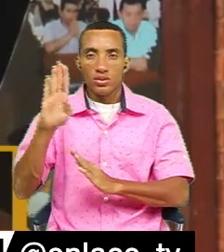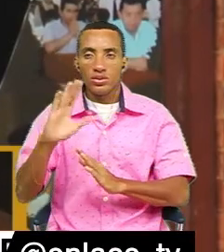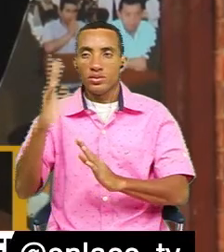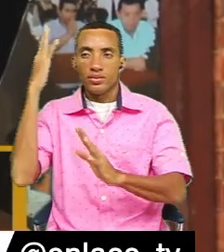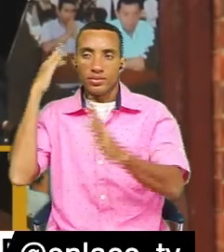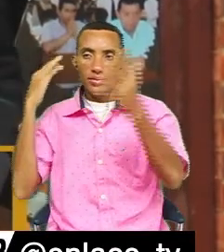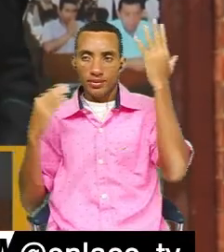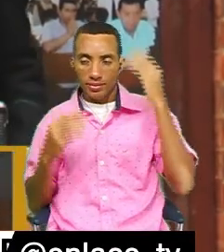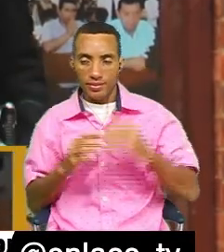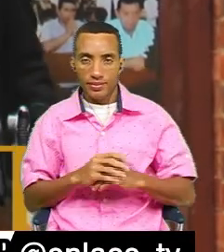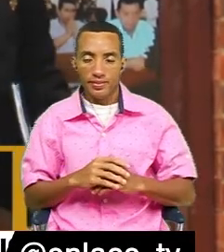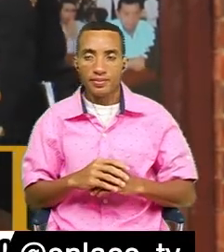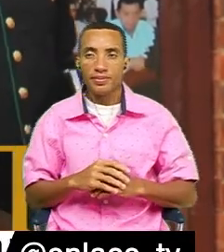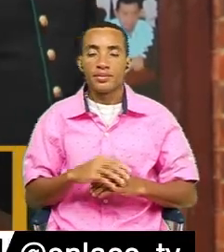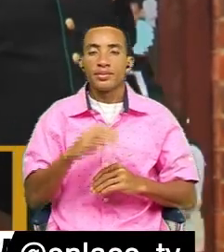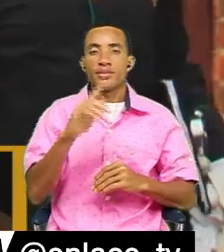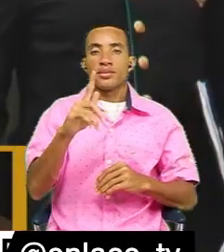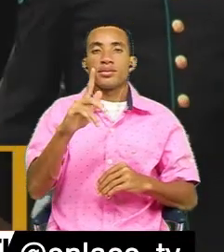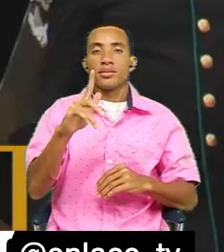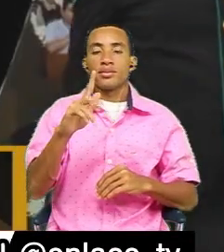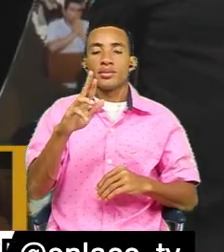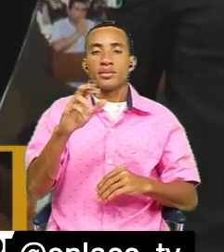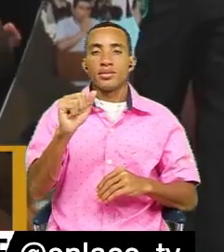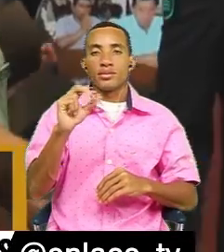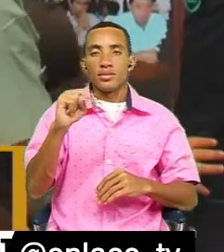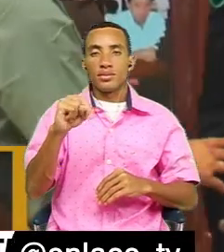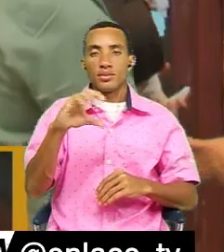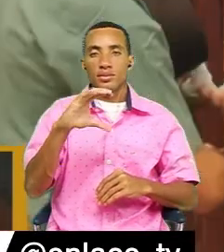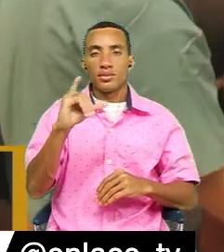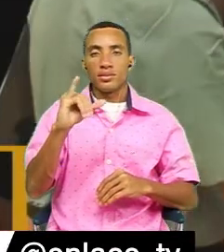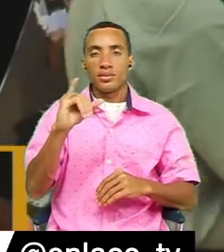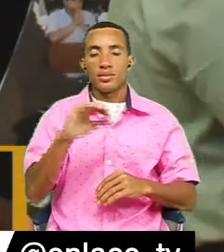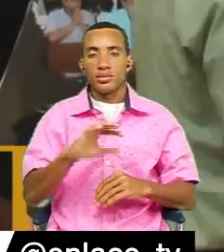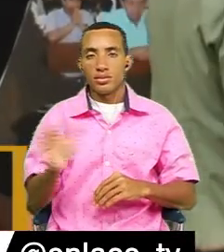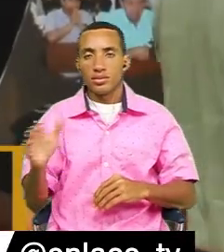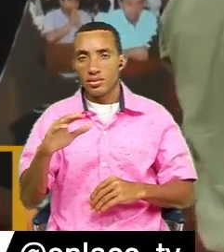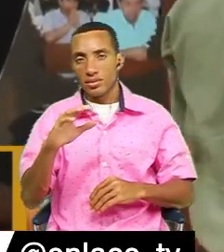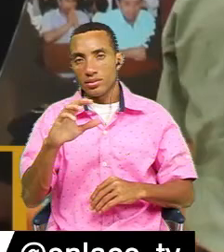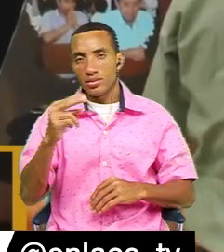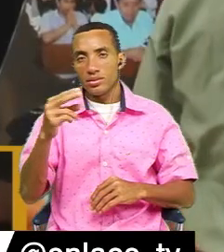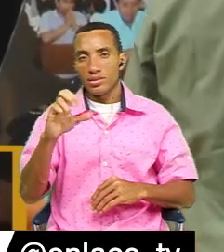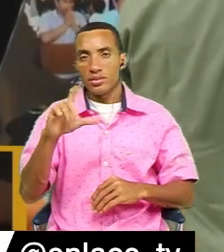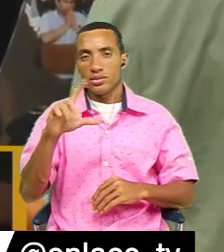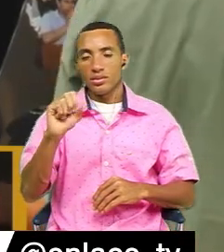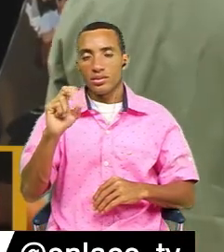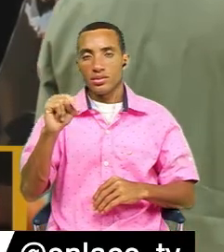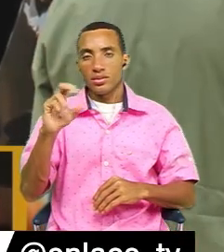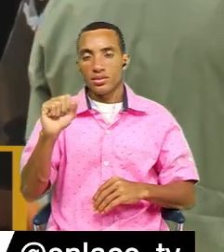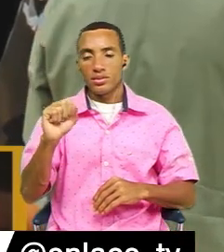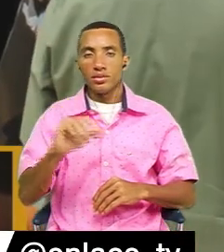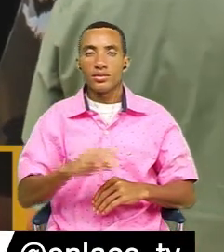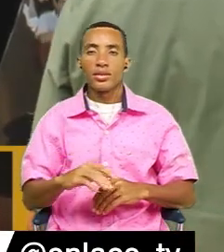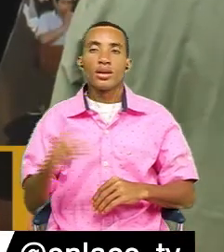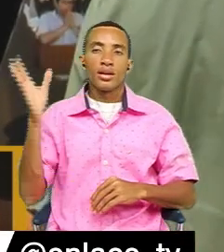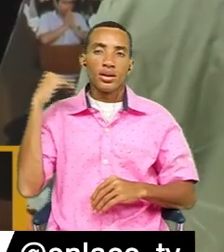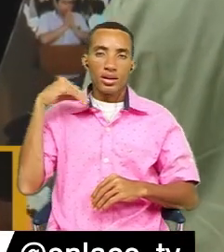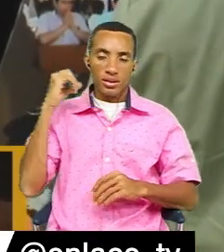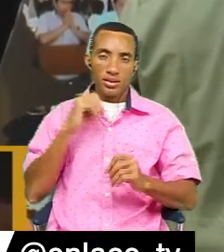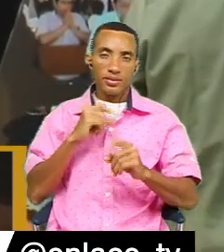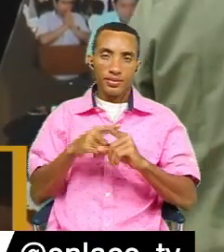Y Franci Elena Álvarez, que estuvo con nosotros en asesora de